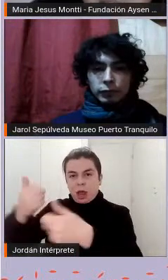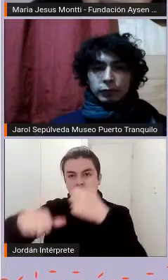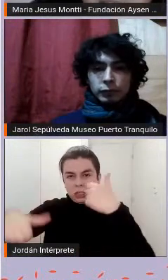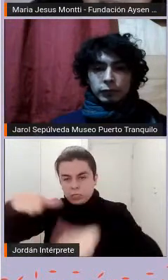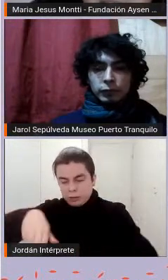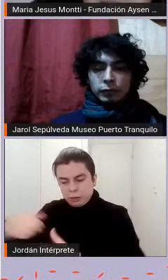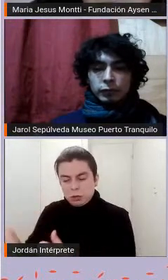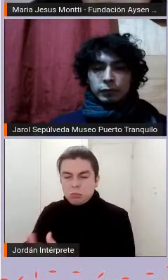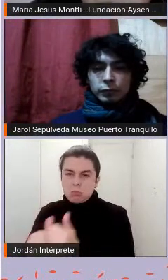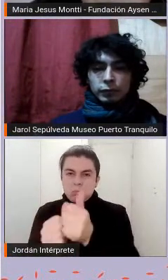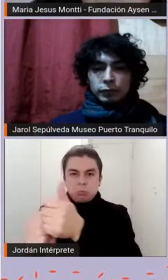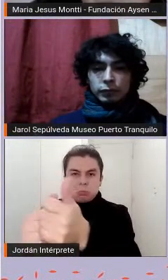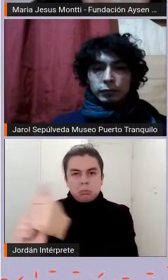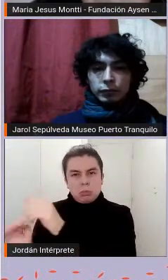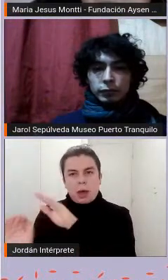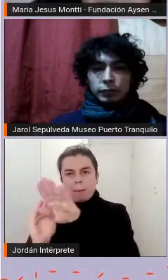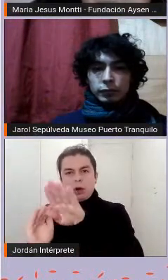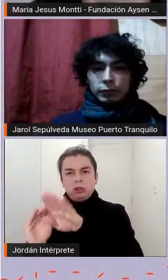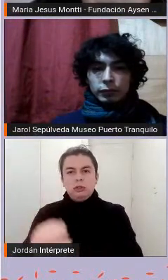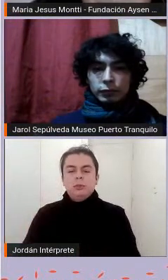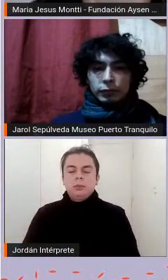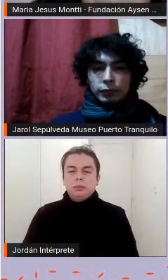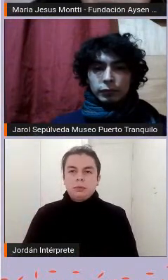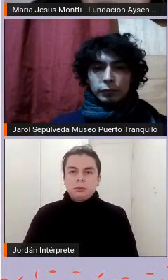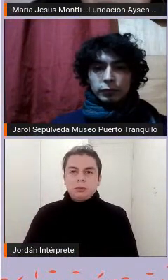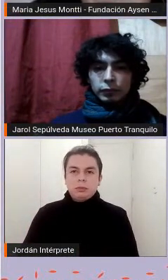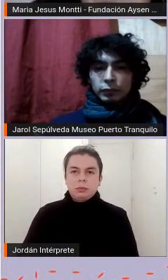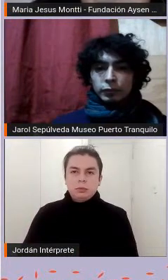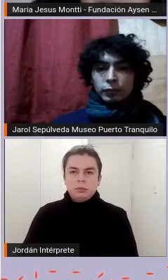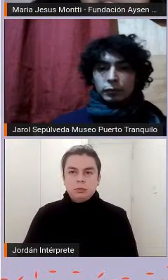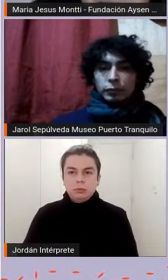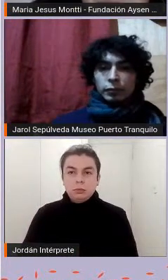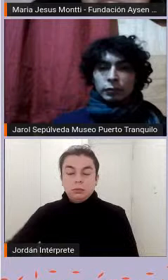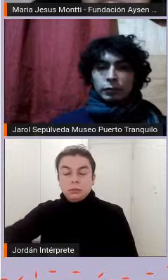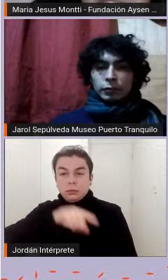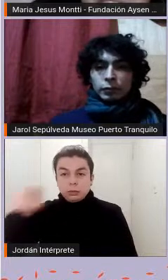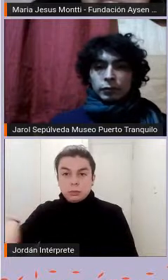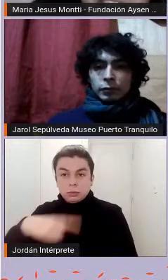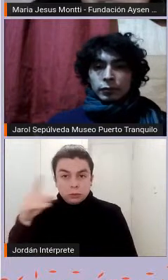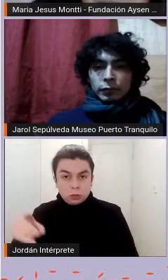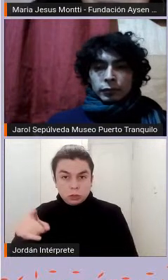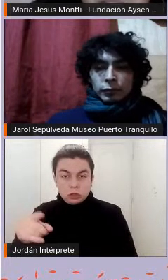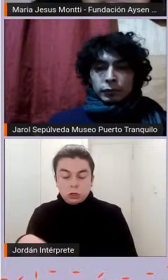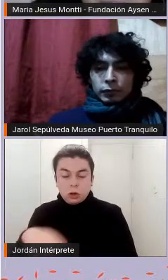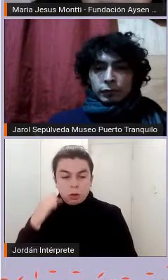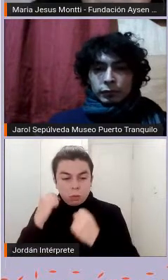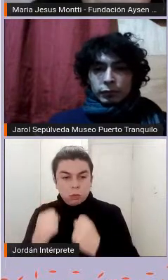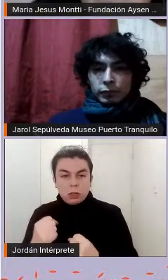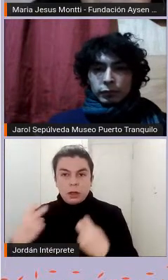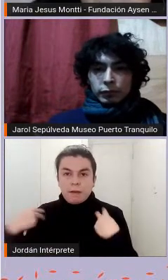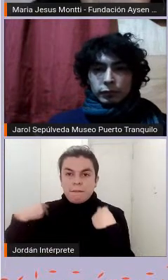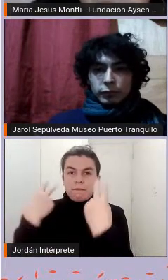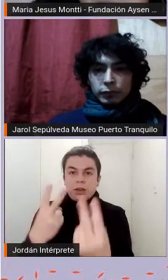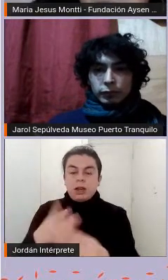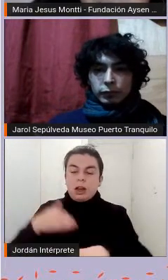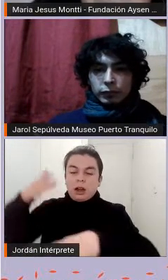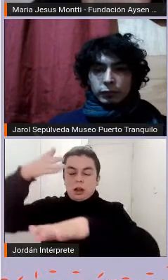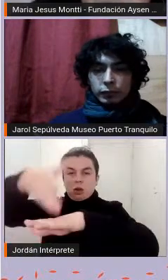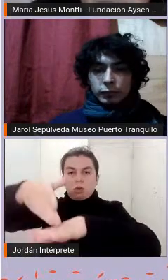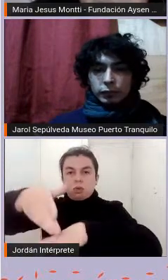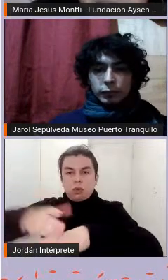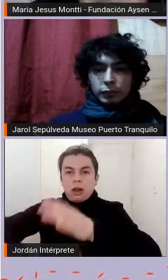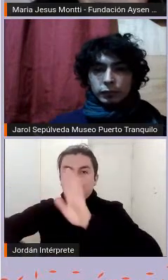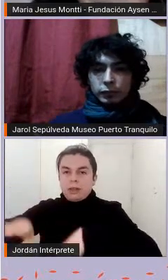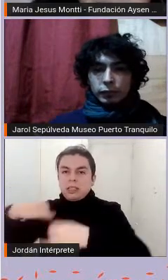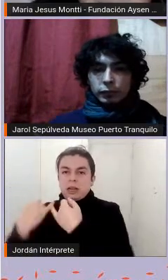Y es aquí donde ellos también tienen como el privilegio y la suerte de poder viajar a este lugar, muchas veces con